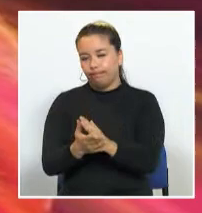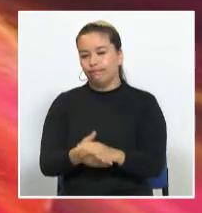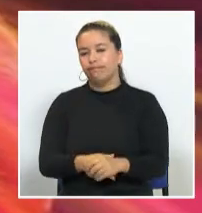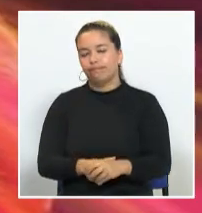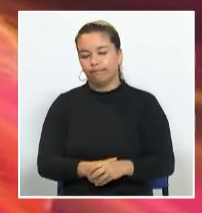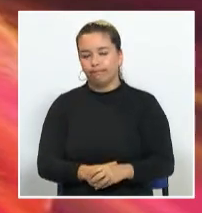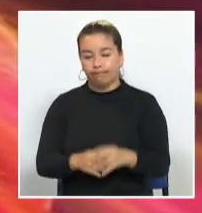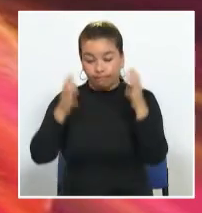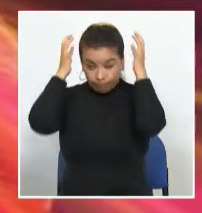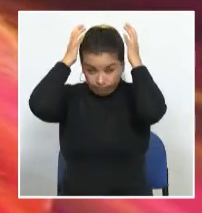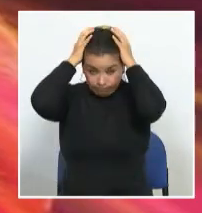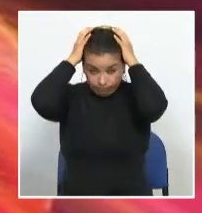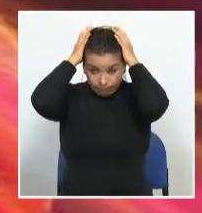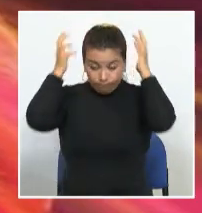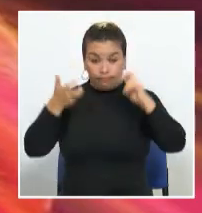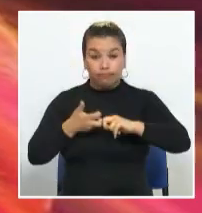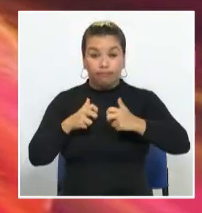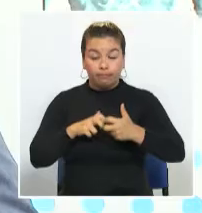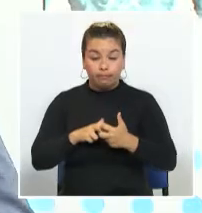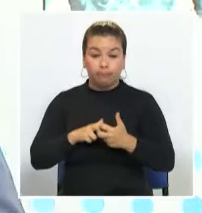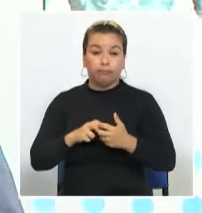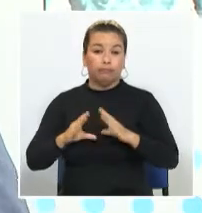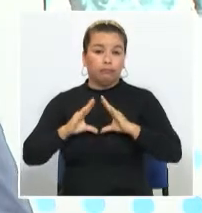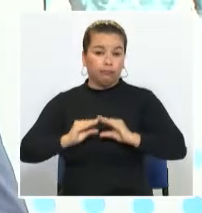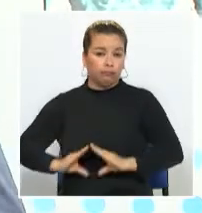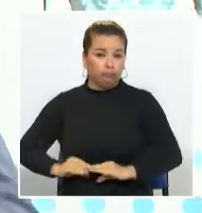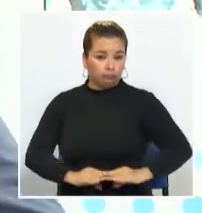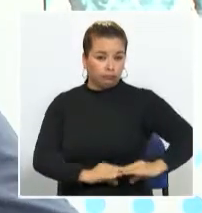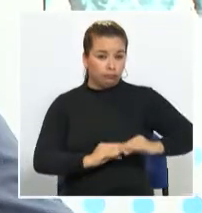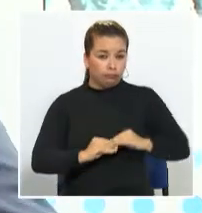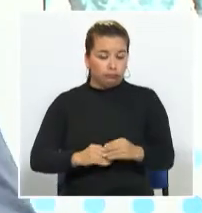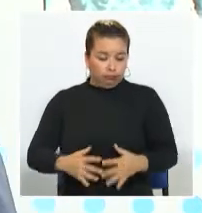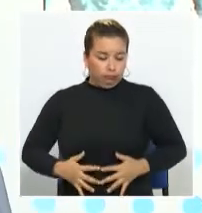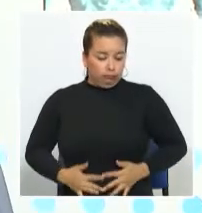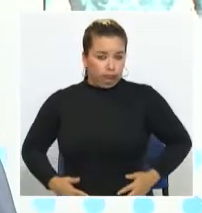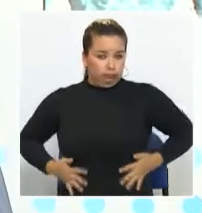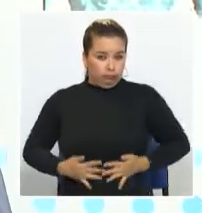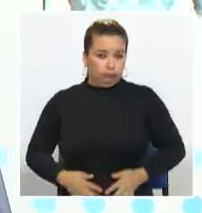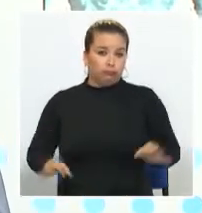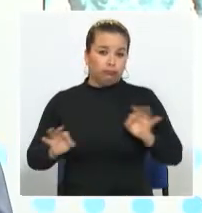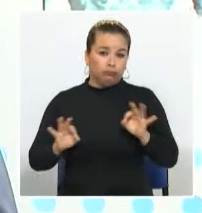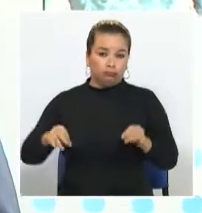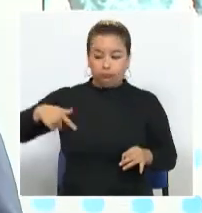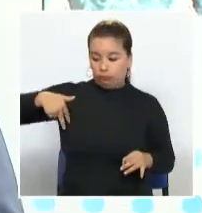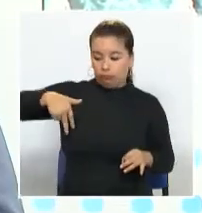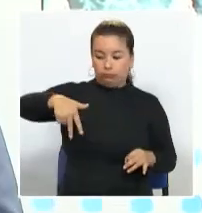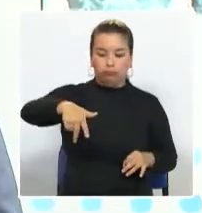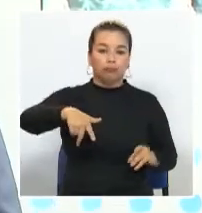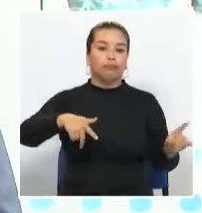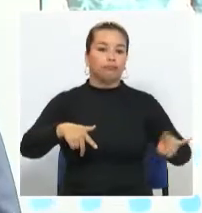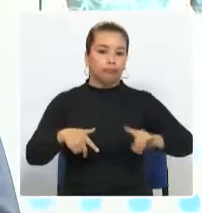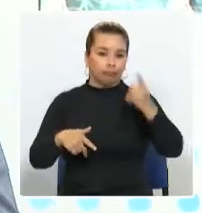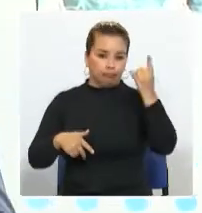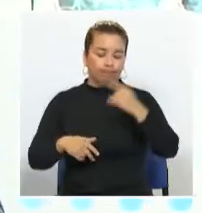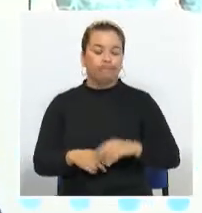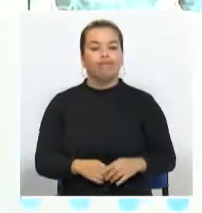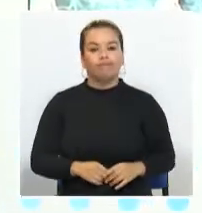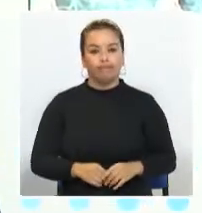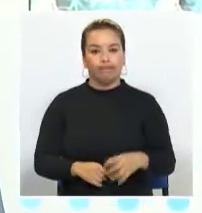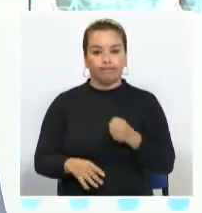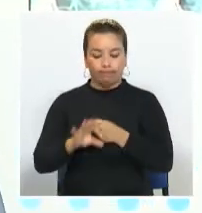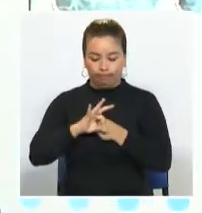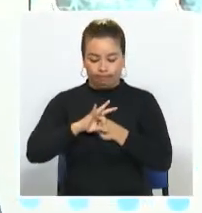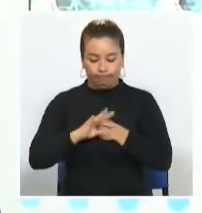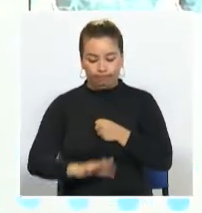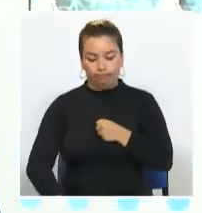cerebrales, trombosis de algún órgano abdominal o trombosis de los miembros inferiores al desprenderse este coágulo de la parte interior